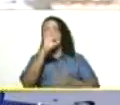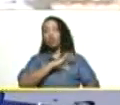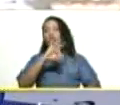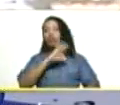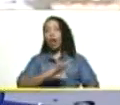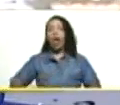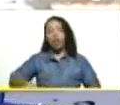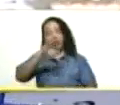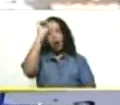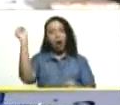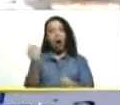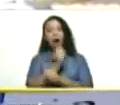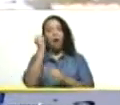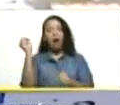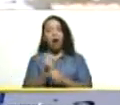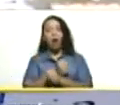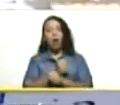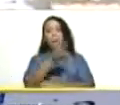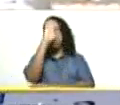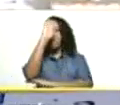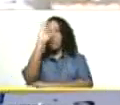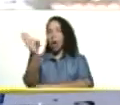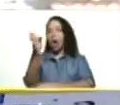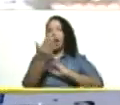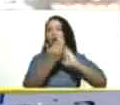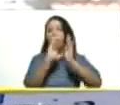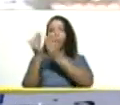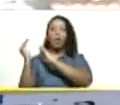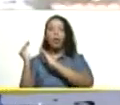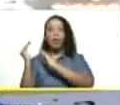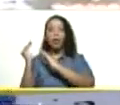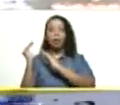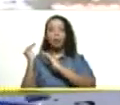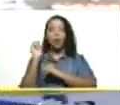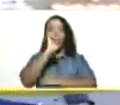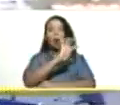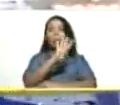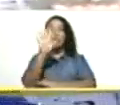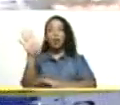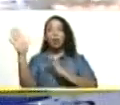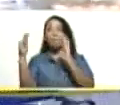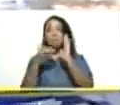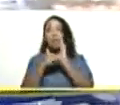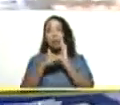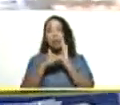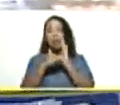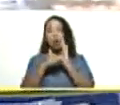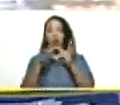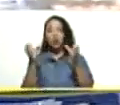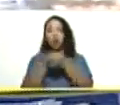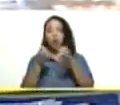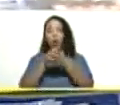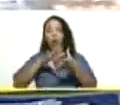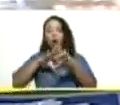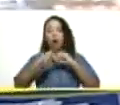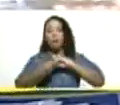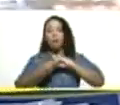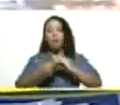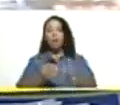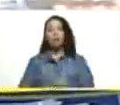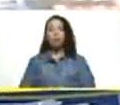el trabajo directo con las comunidades, más de 45.000 comités locales de